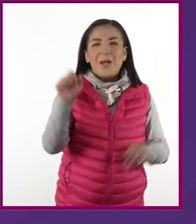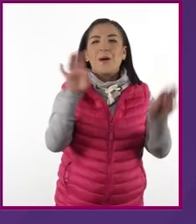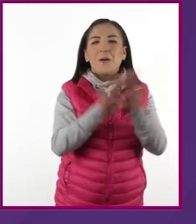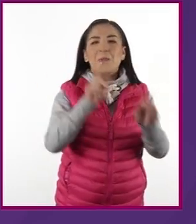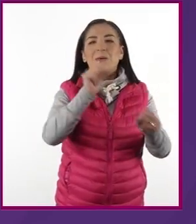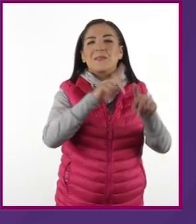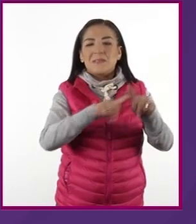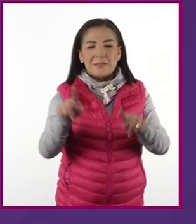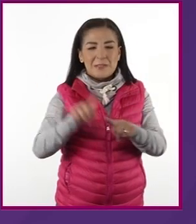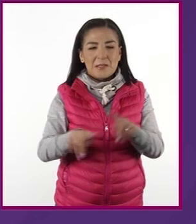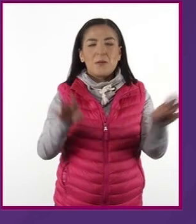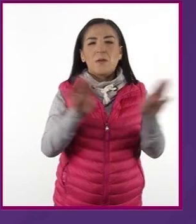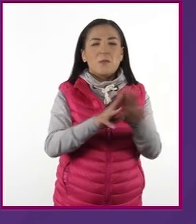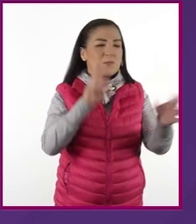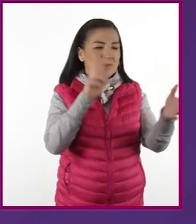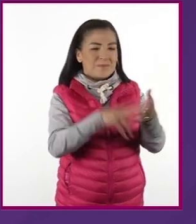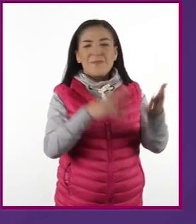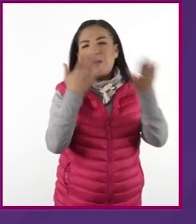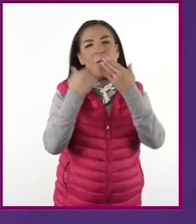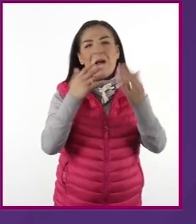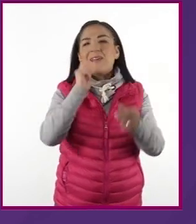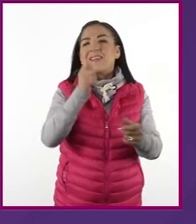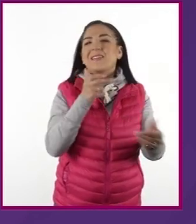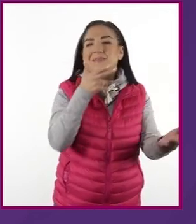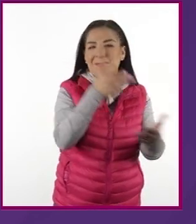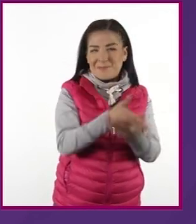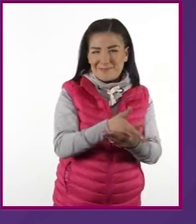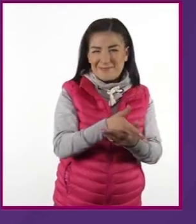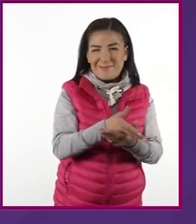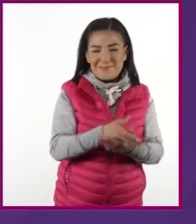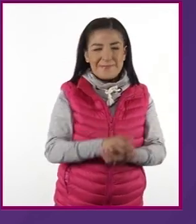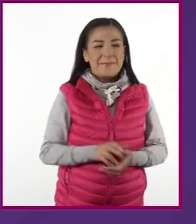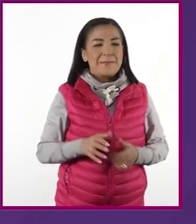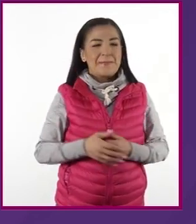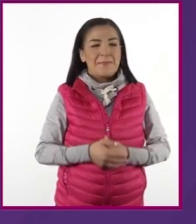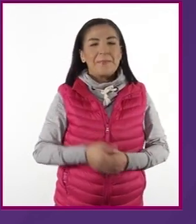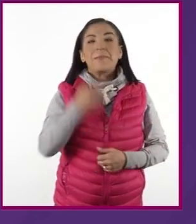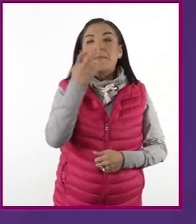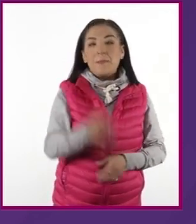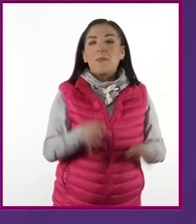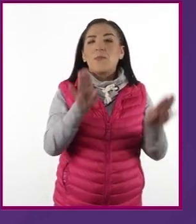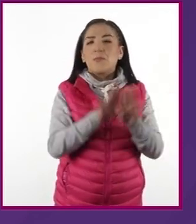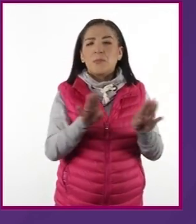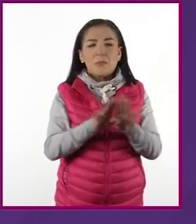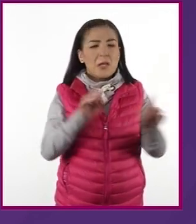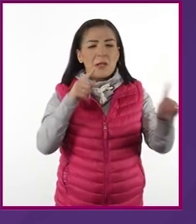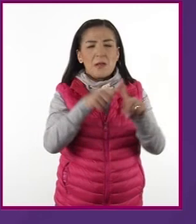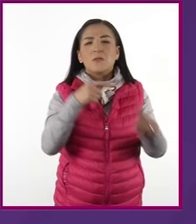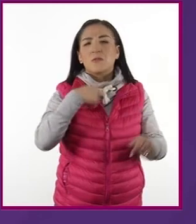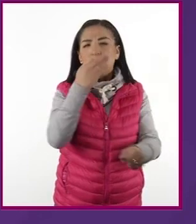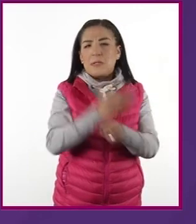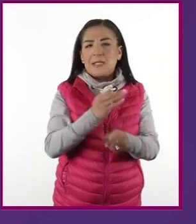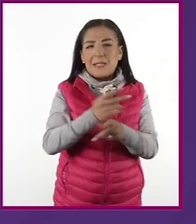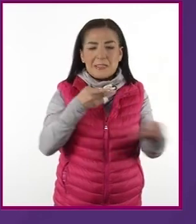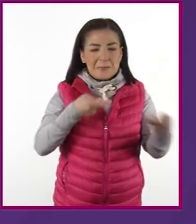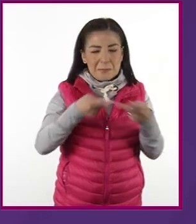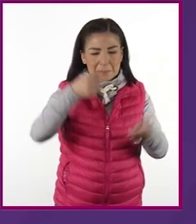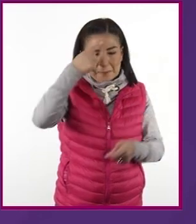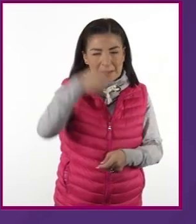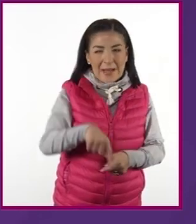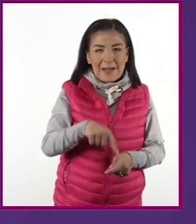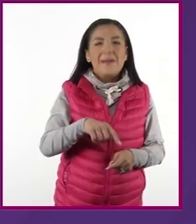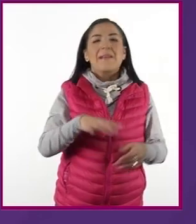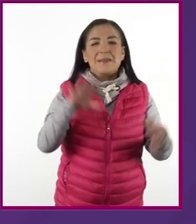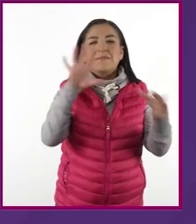asesino. Es preciso decir que he preparado este volumen con lo que la tradición